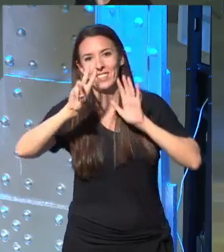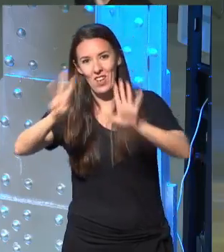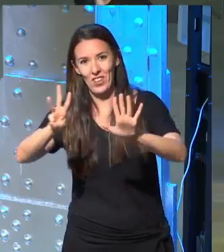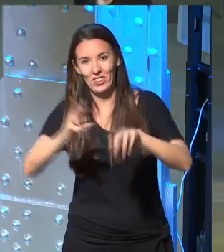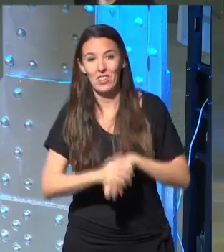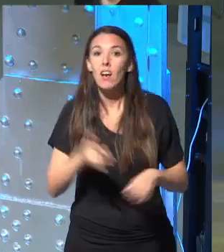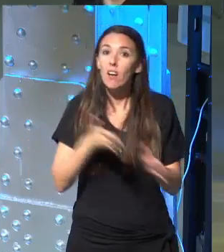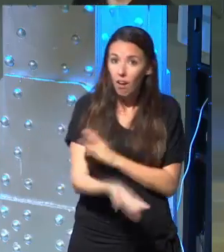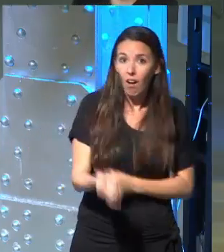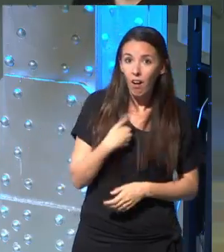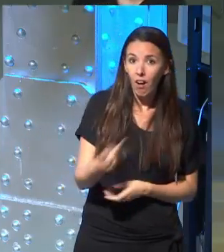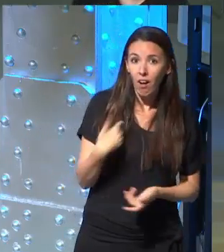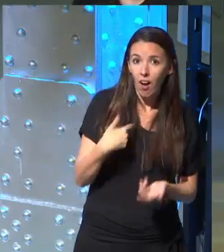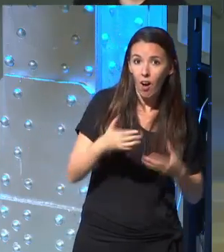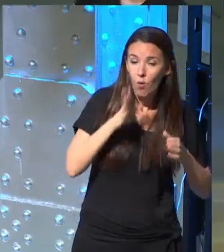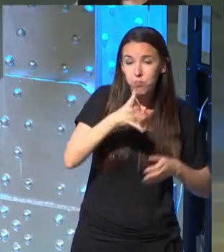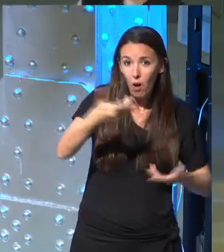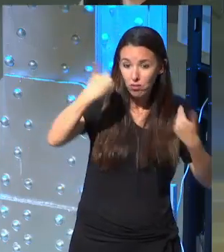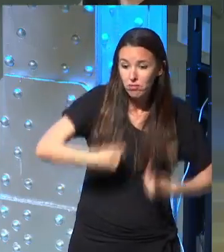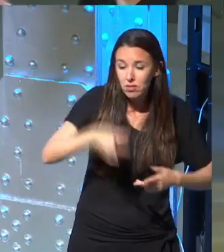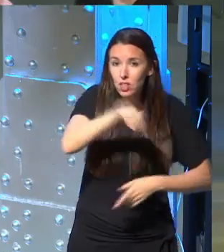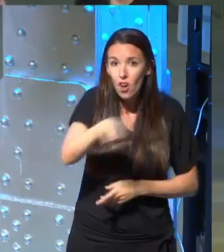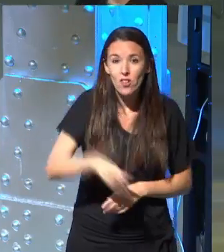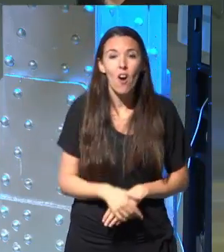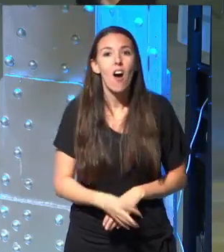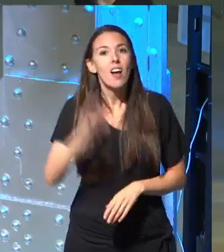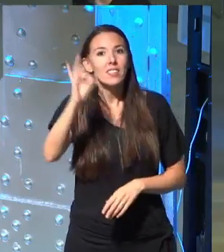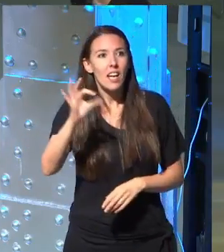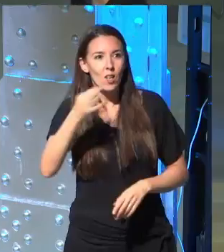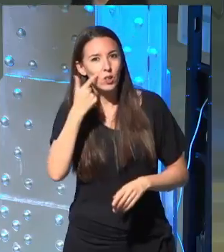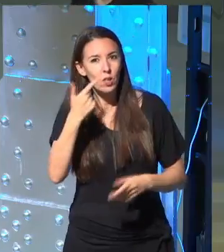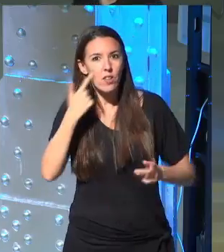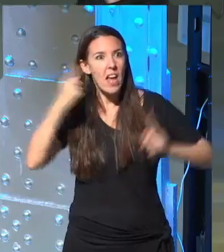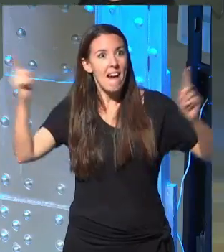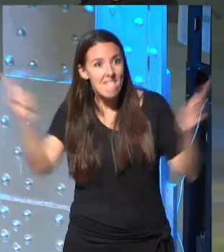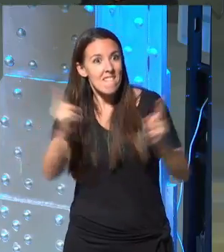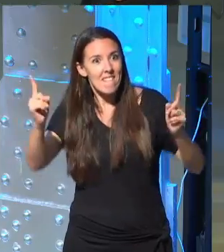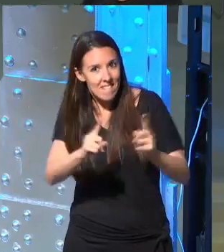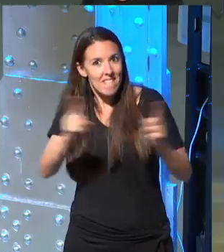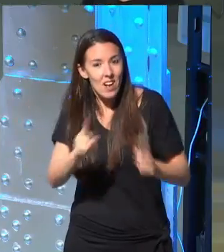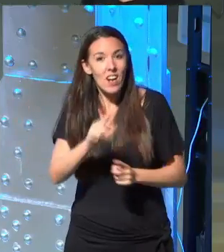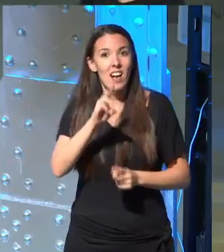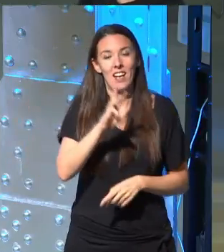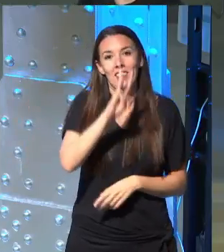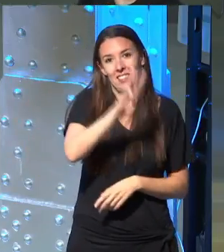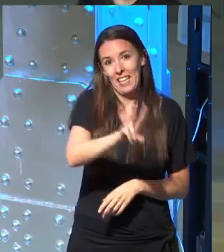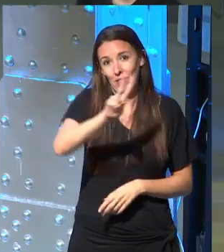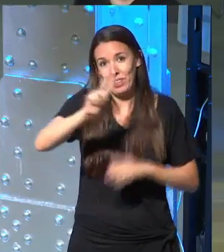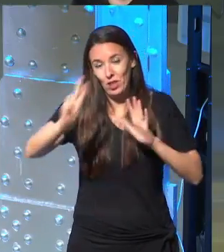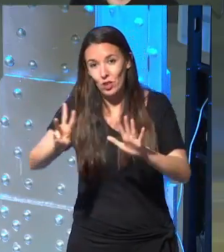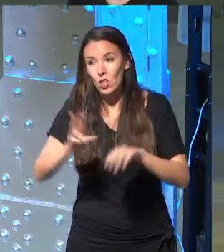O sea, ¿es un guiño o no es un guiño? Vamos. Taylor Swift ahí recorta. Hombre, es muy sospechoso que después de